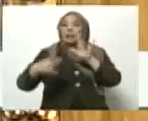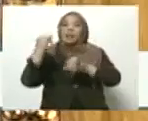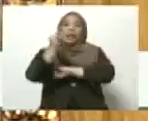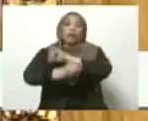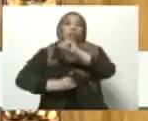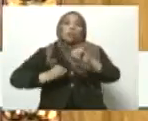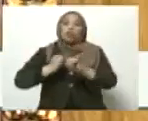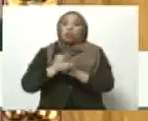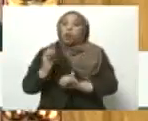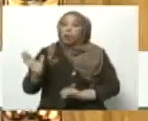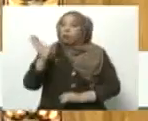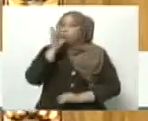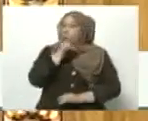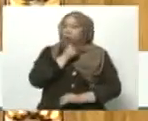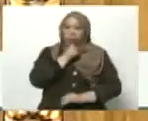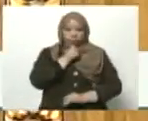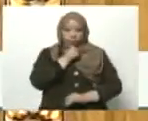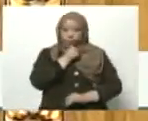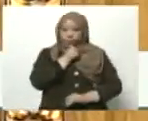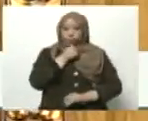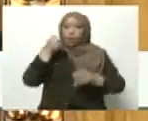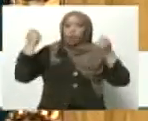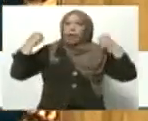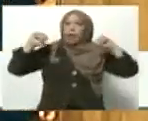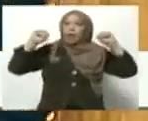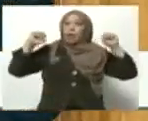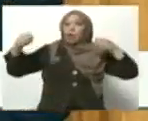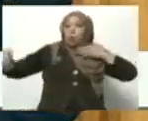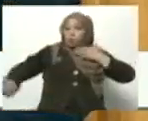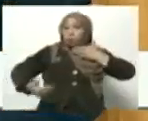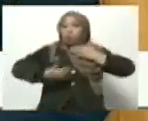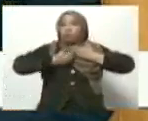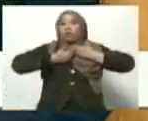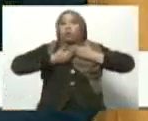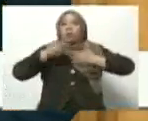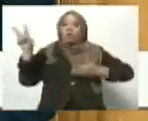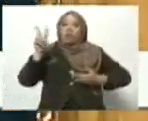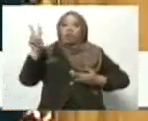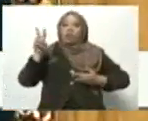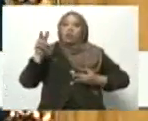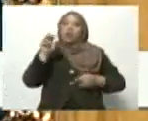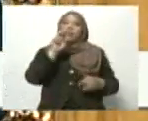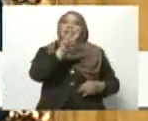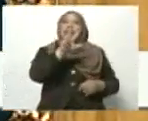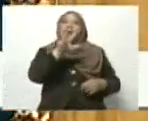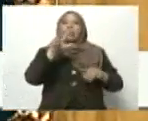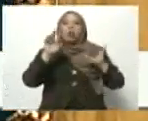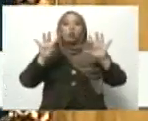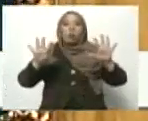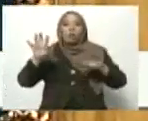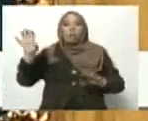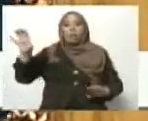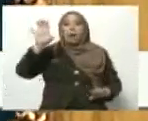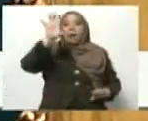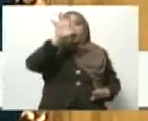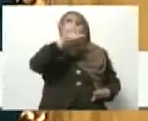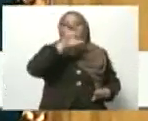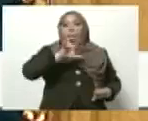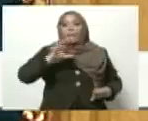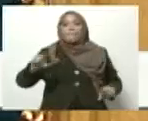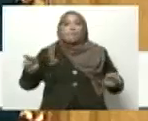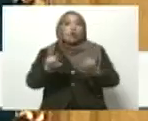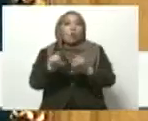fuerza, ilegales, que lo aplican no nada más contra Venezuela, sino contra un tercio de la humanidad. Más de 39 países están bajo medidas de